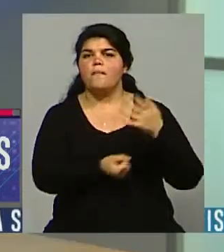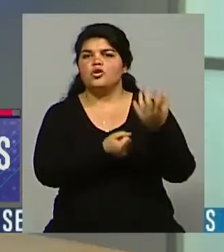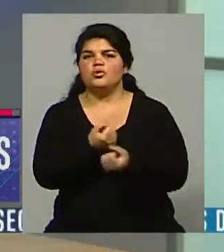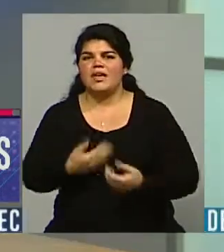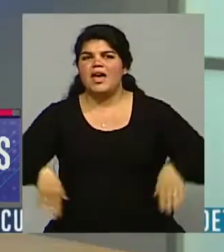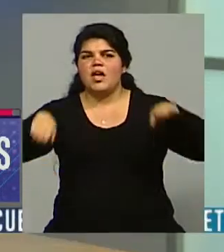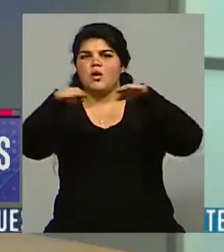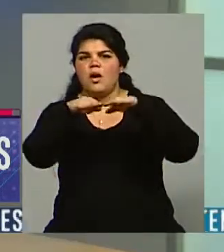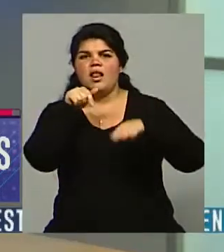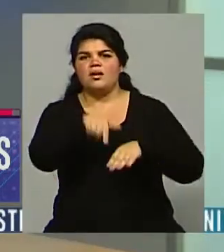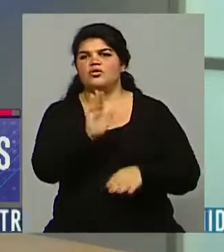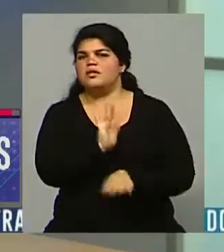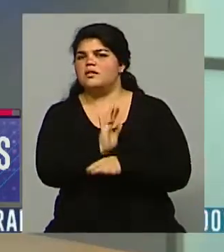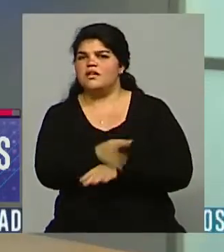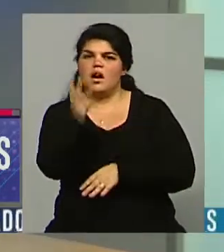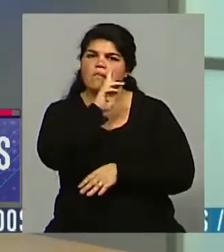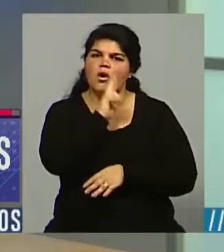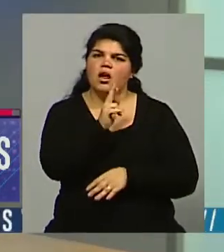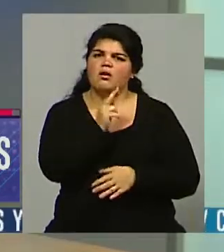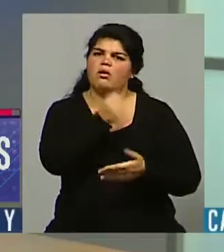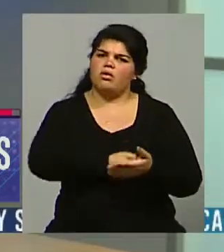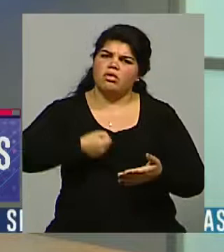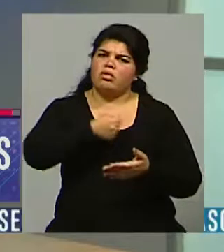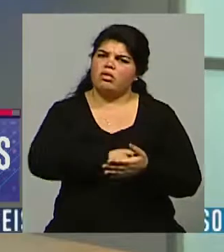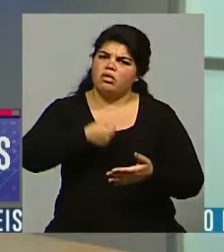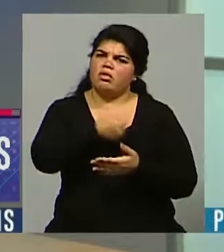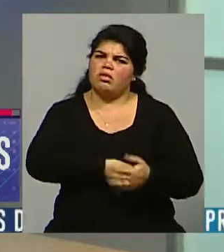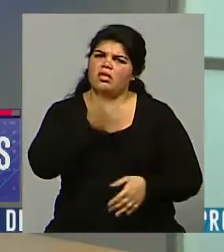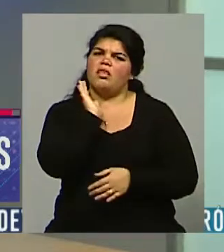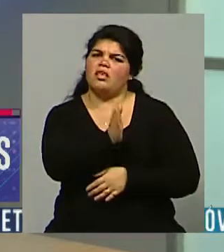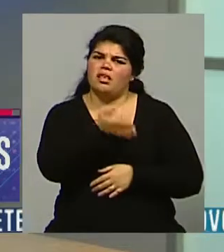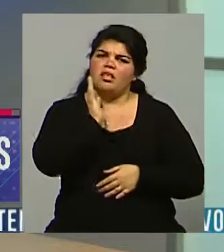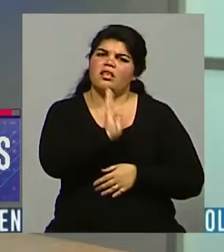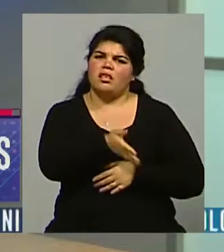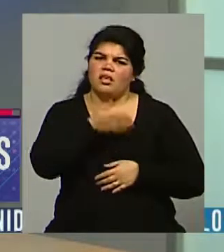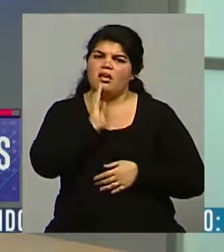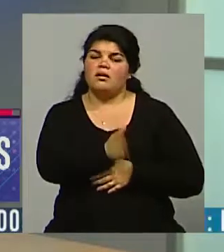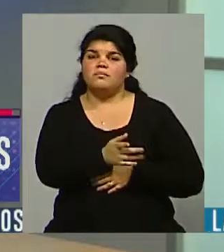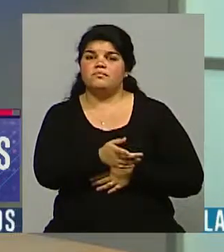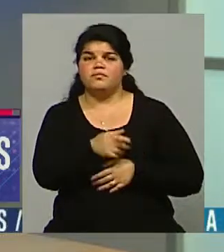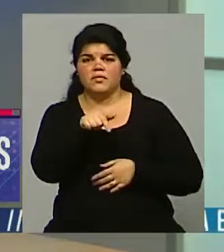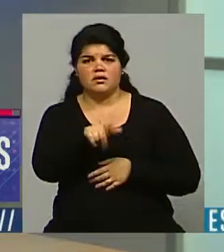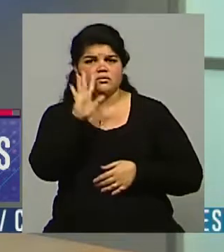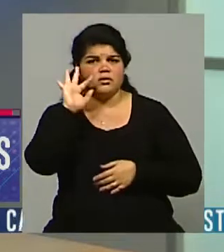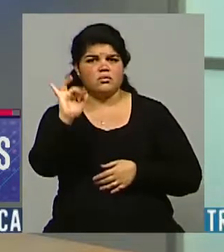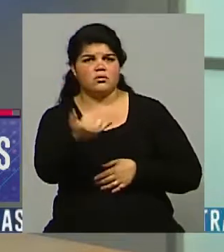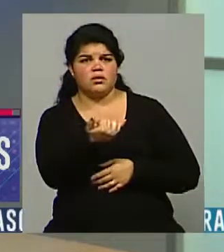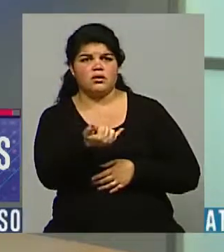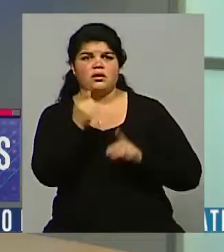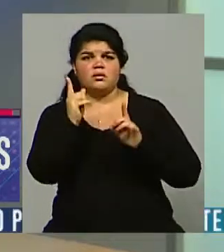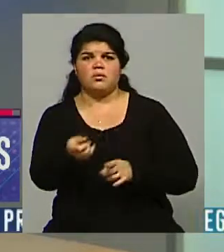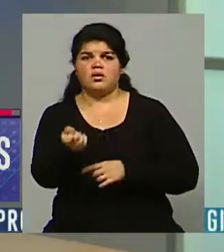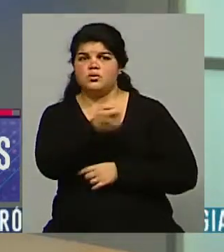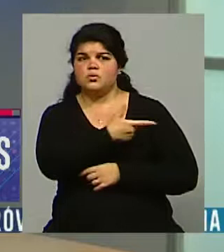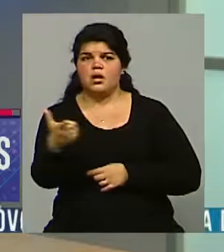camino bastante largo de recorrer para las mujeres, y bueno, en eso también se ve reflejado esto que decíamos, a la hora de pretender un salario siempre